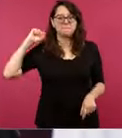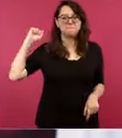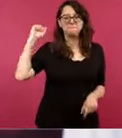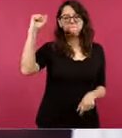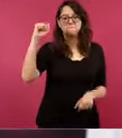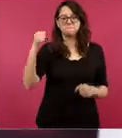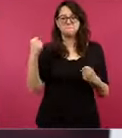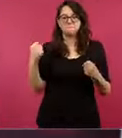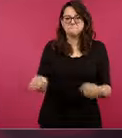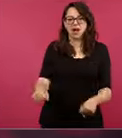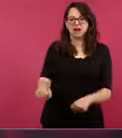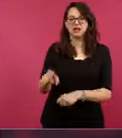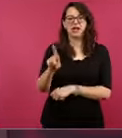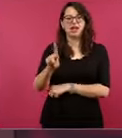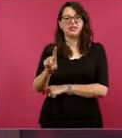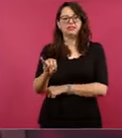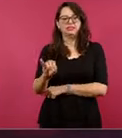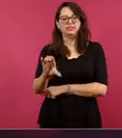se reprime,